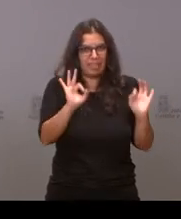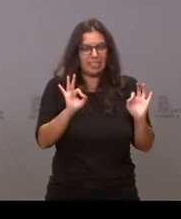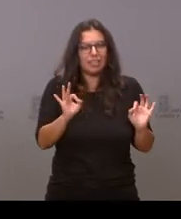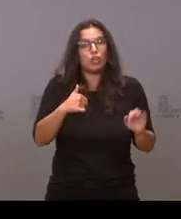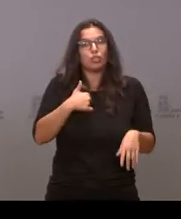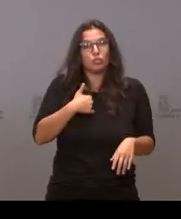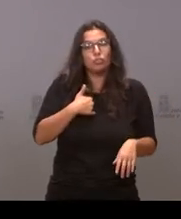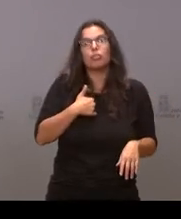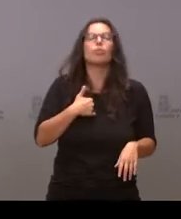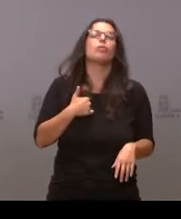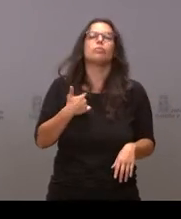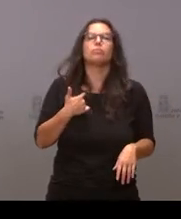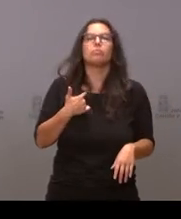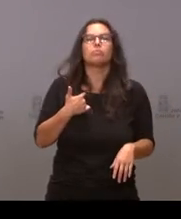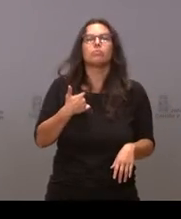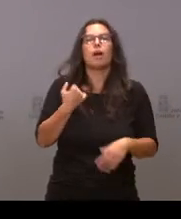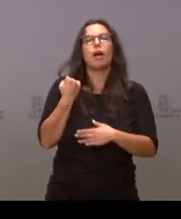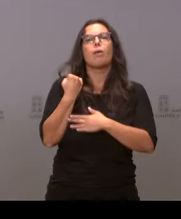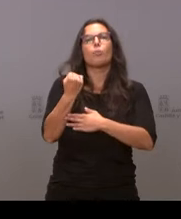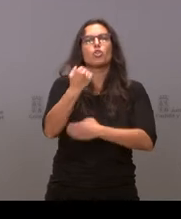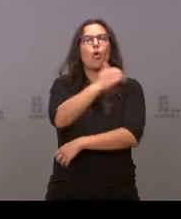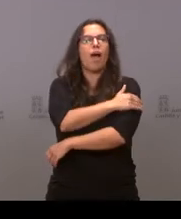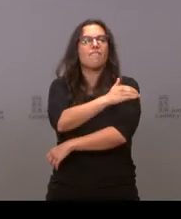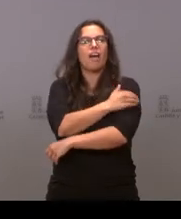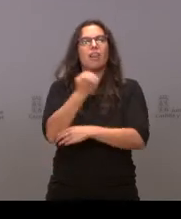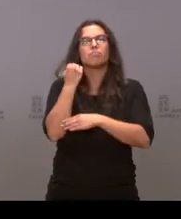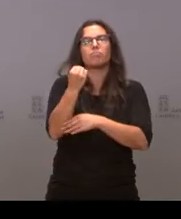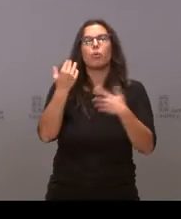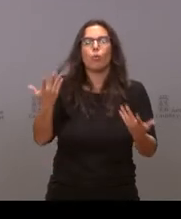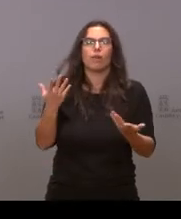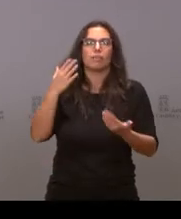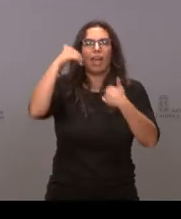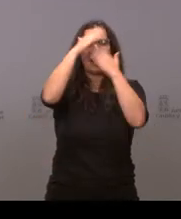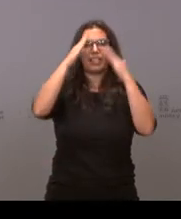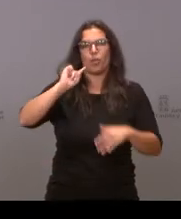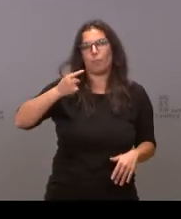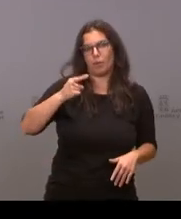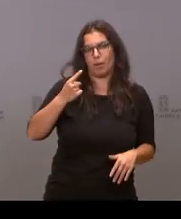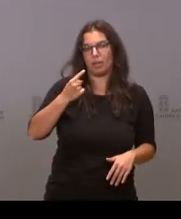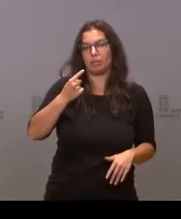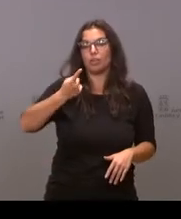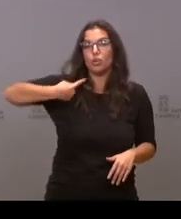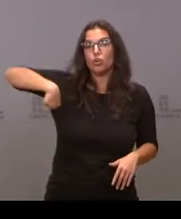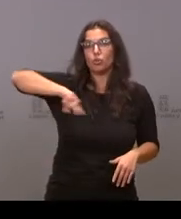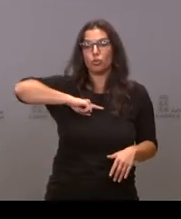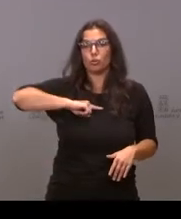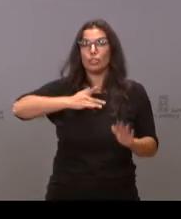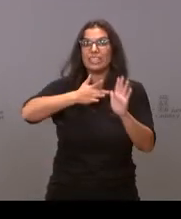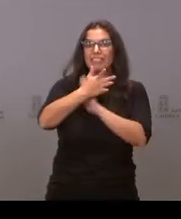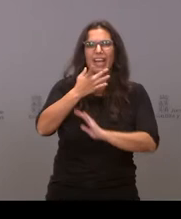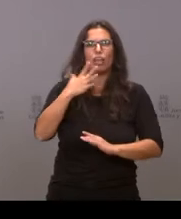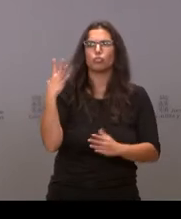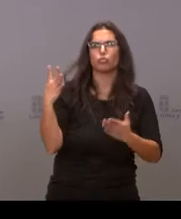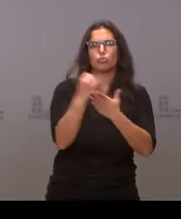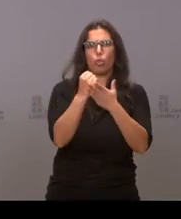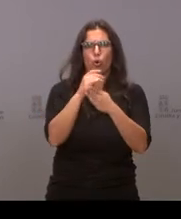quien doy mi aval es a la atención primaria nosotros estamos y cuando digo nosotros todos todo el gobierno